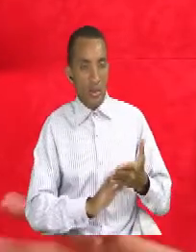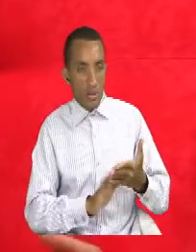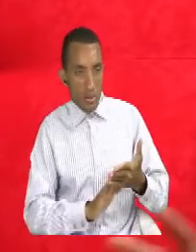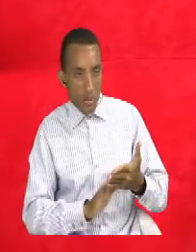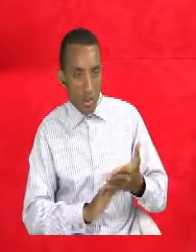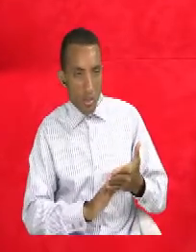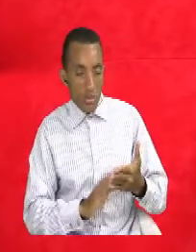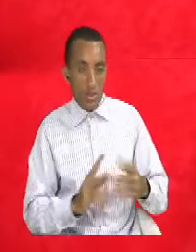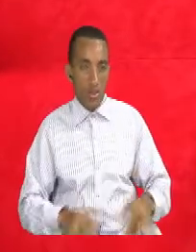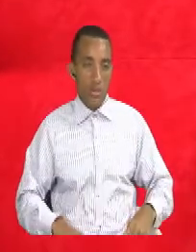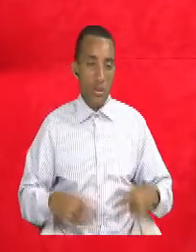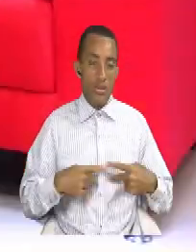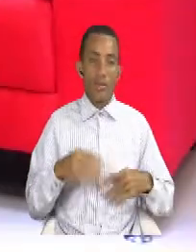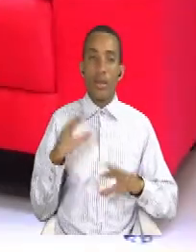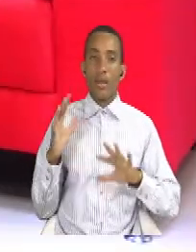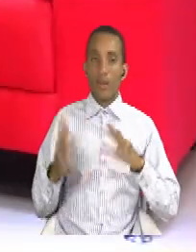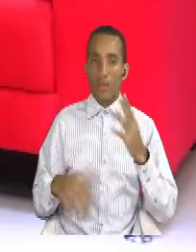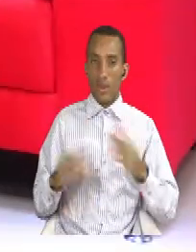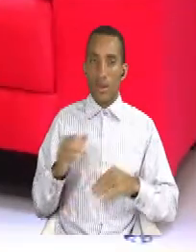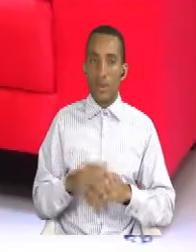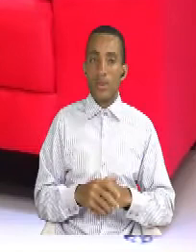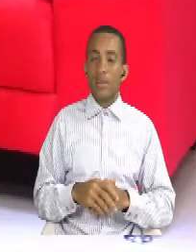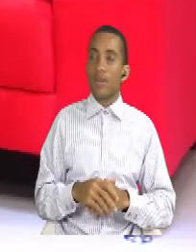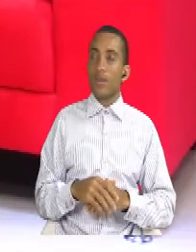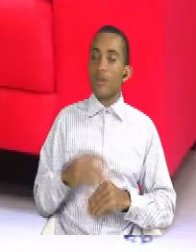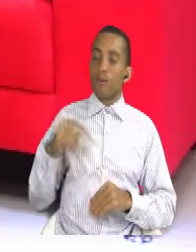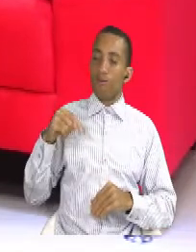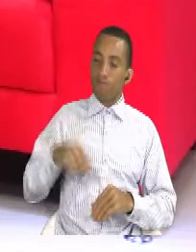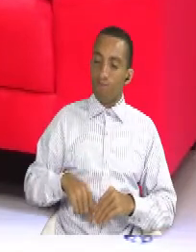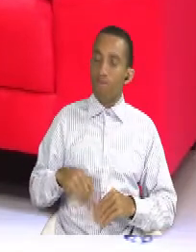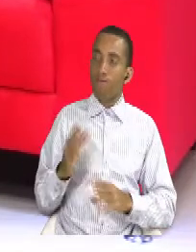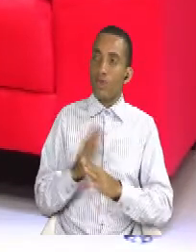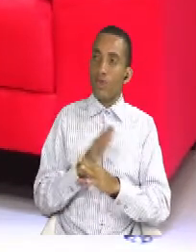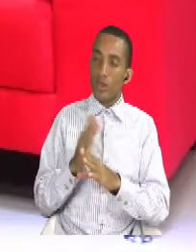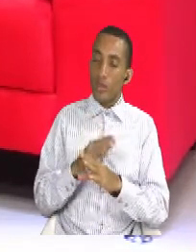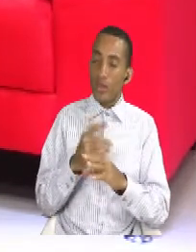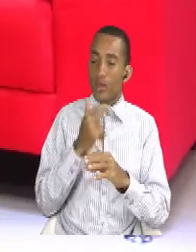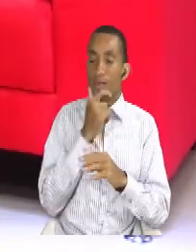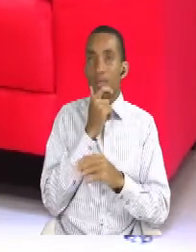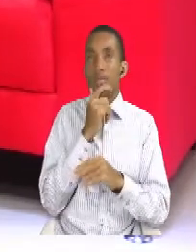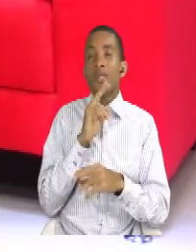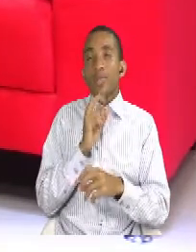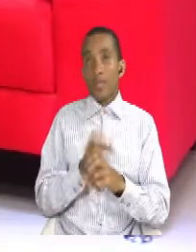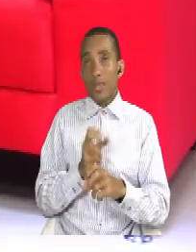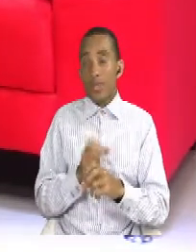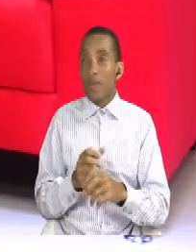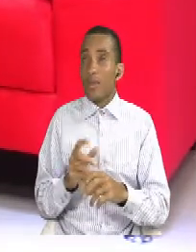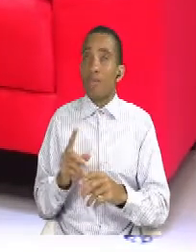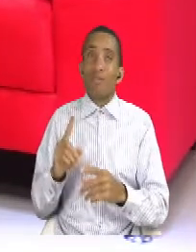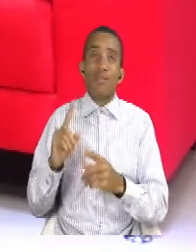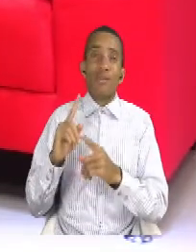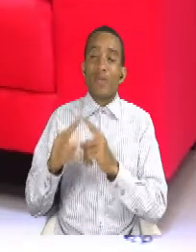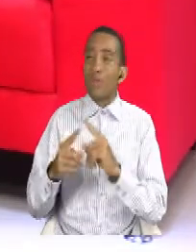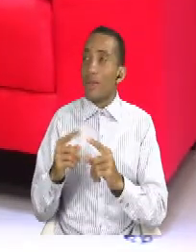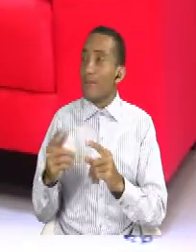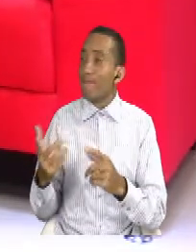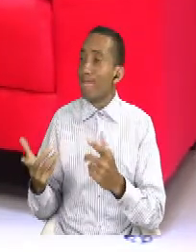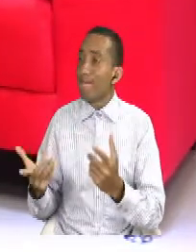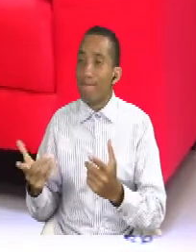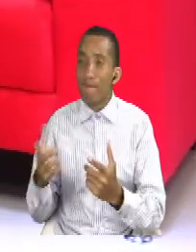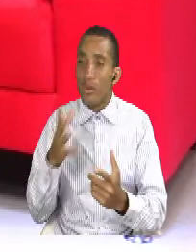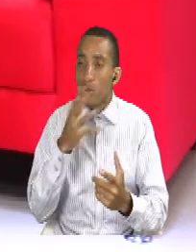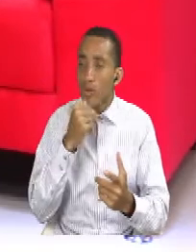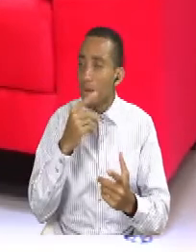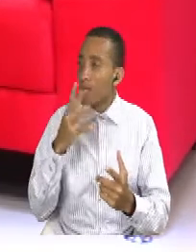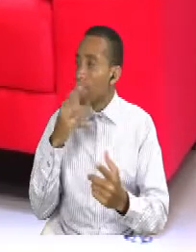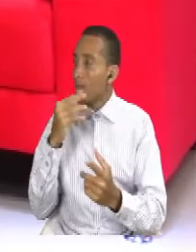De repente a veces nos encontramos en nuestra vida, tenemos problemas, inconvenientes, pero no encontramos amigos, ¿cierto? ¿Cuál es el objetivo